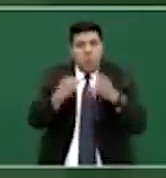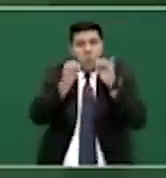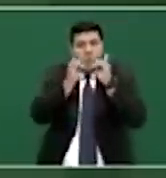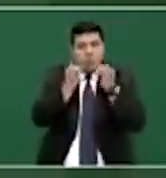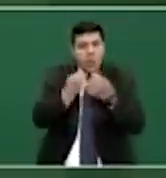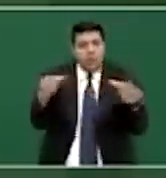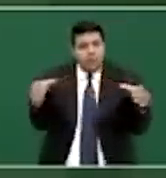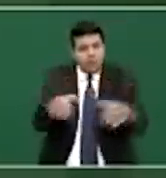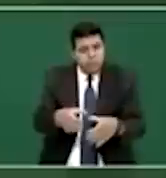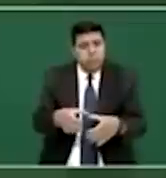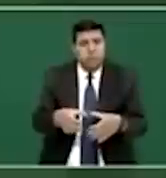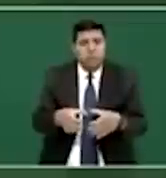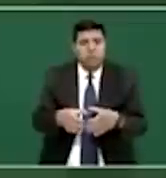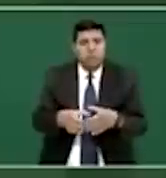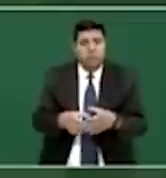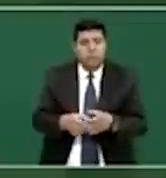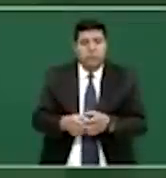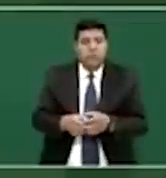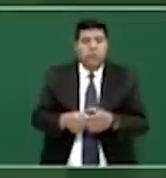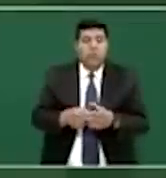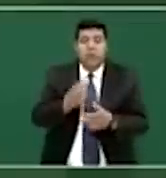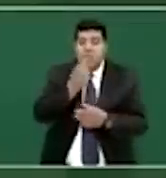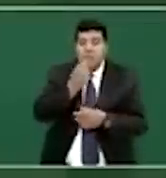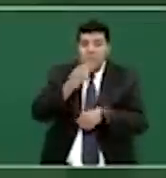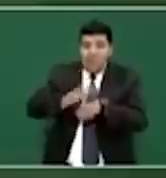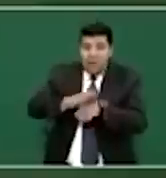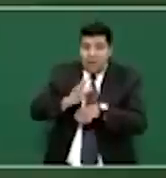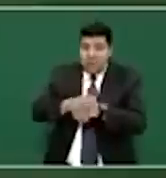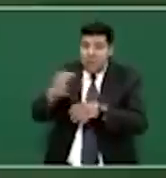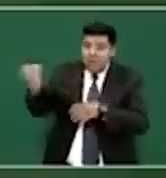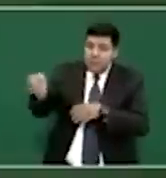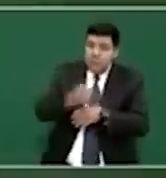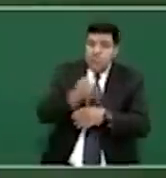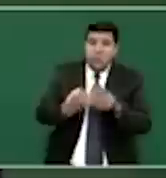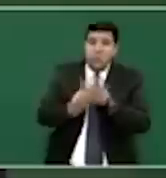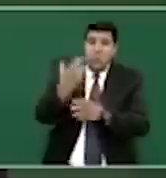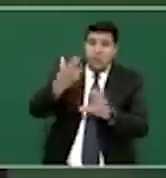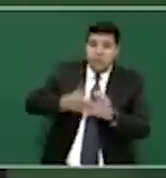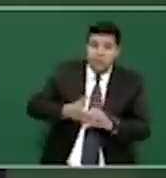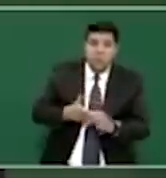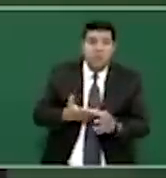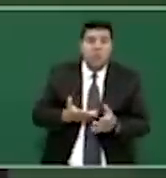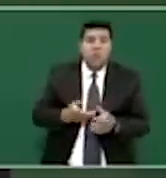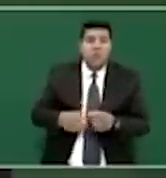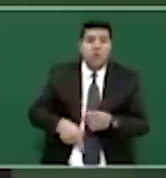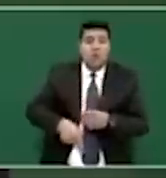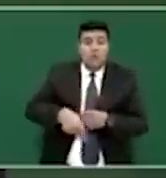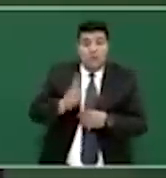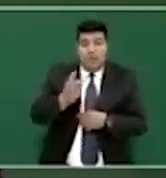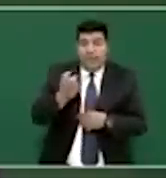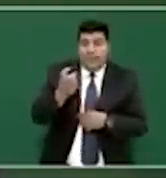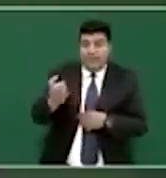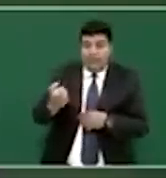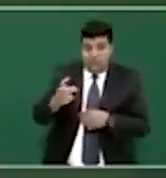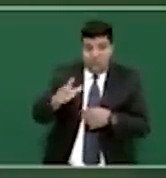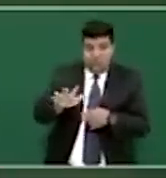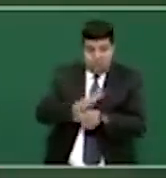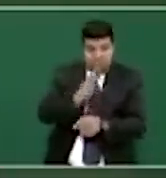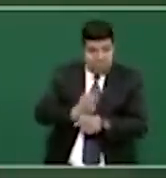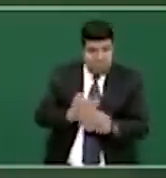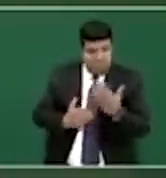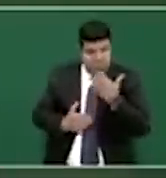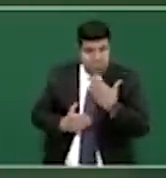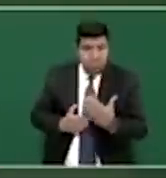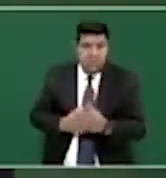pesar de más elementos, no serviría del todo si